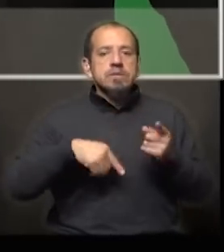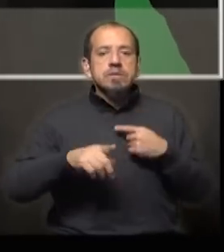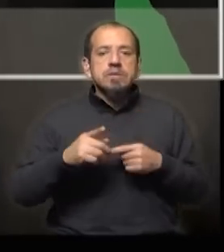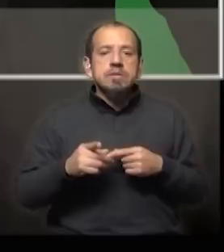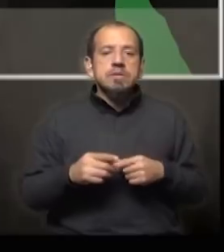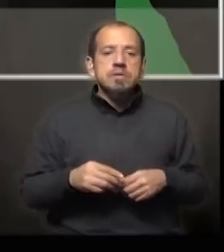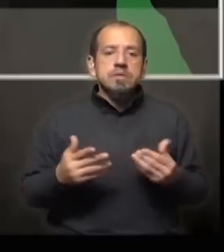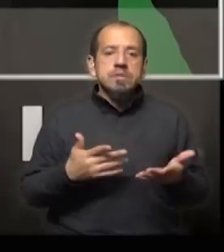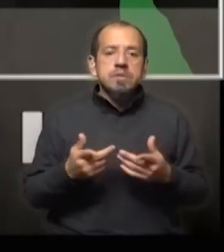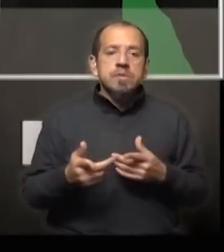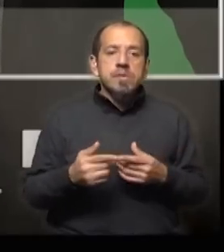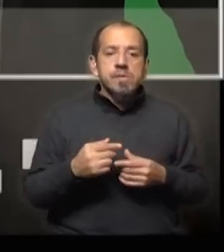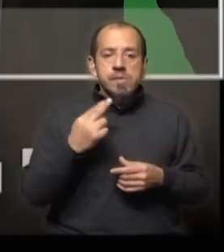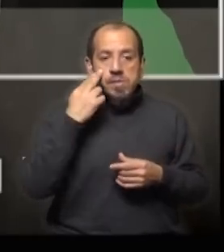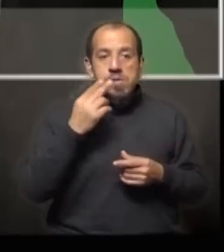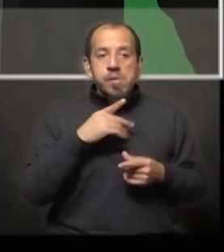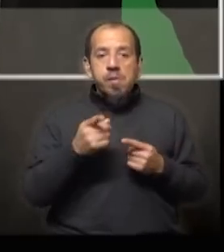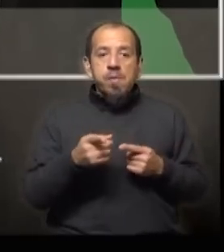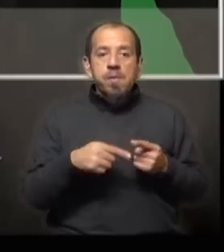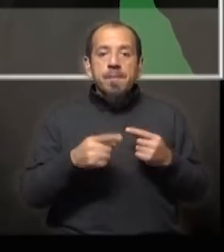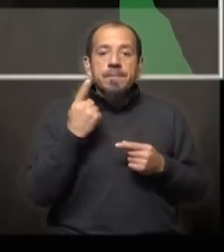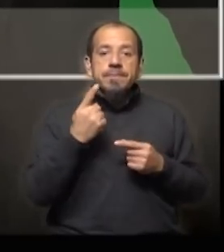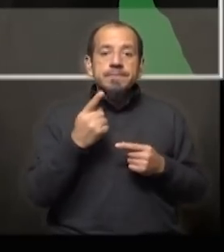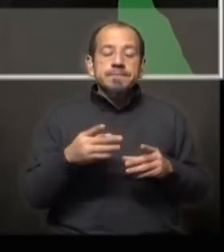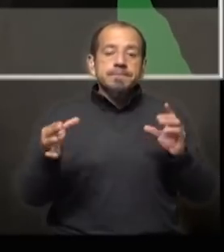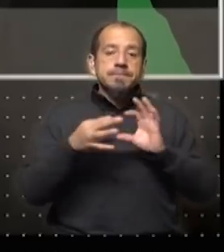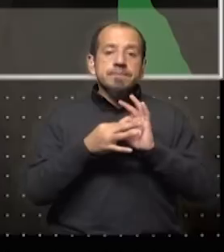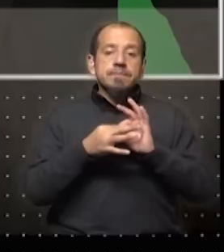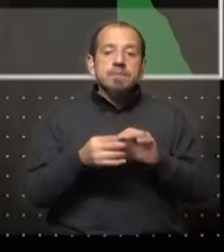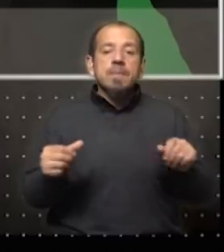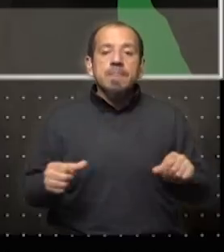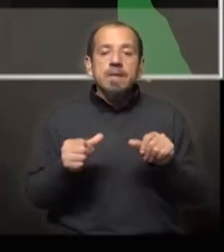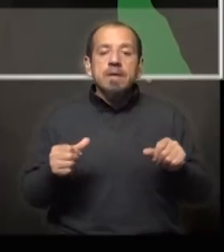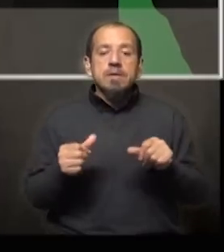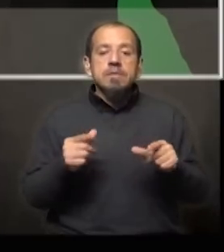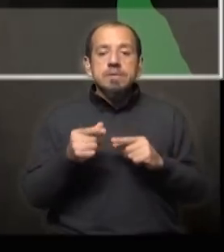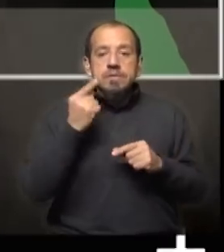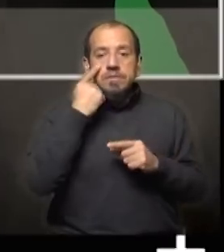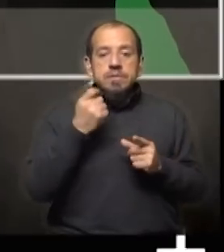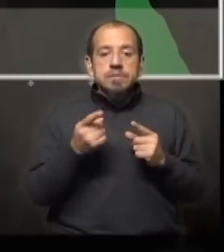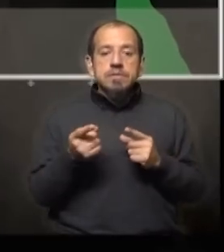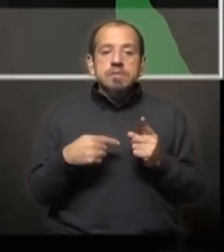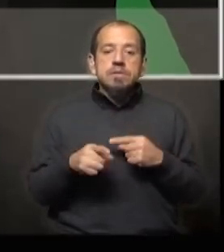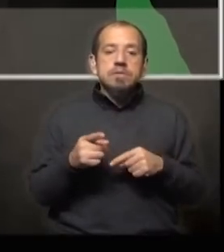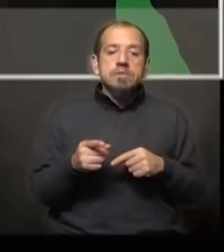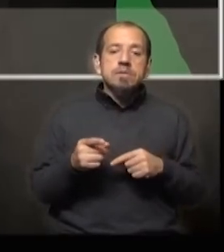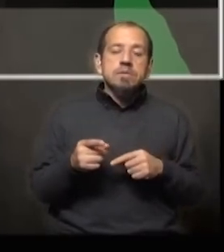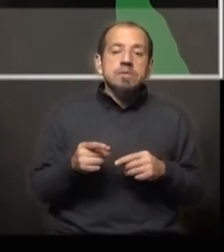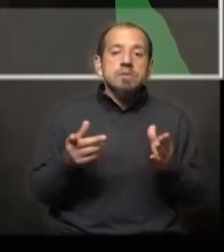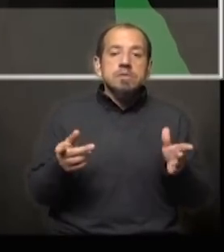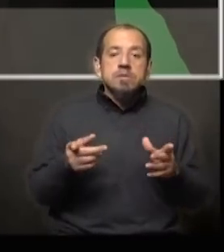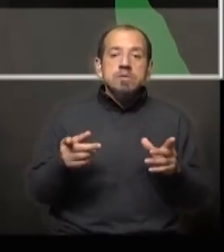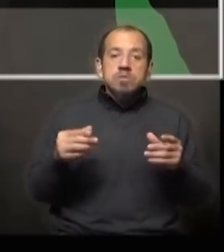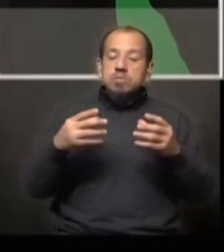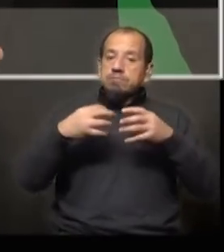metidos en ese lío y por lo tanto lo primero que nos une es eso qué hacemos para evitar que el mundo sea Bipolar que sería un